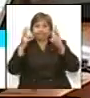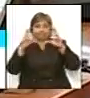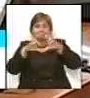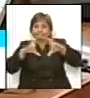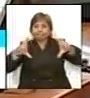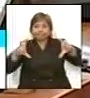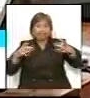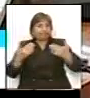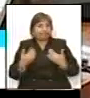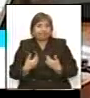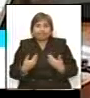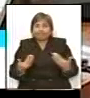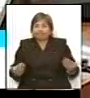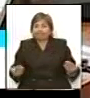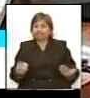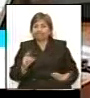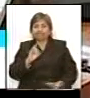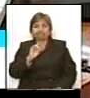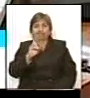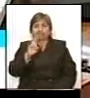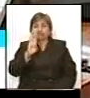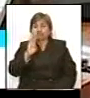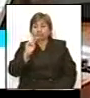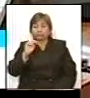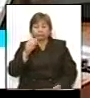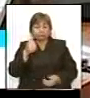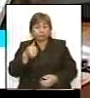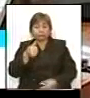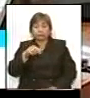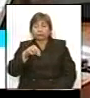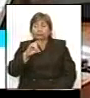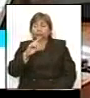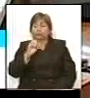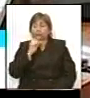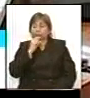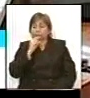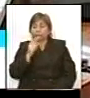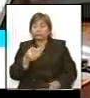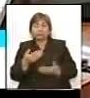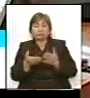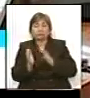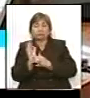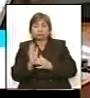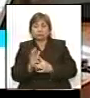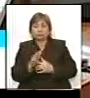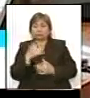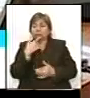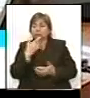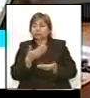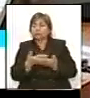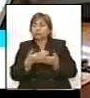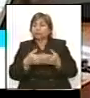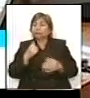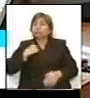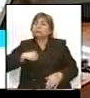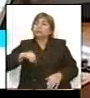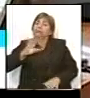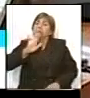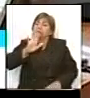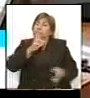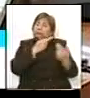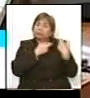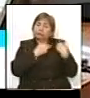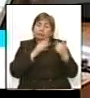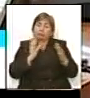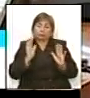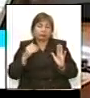el ámbito de urbano, que es propio del PNCU, lo que tenemos son los prestadores son a cargo de la municipalidad. Entonces,